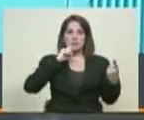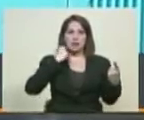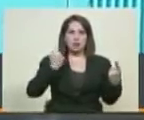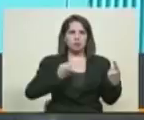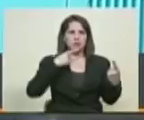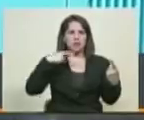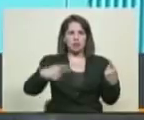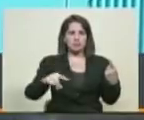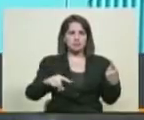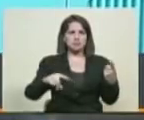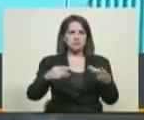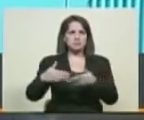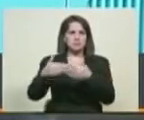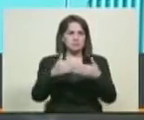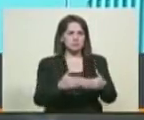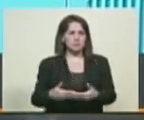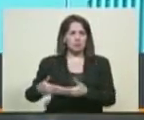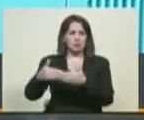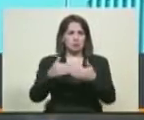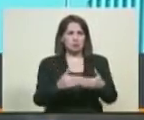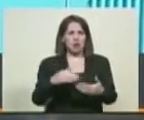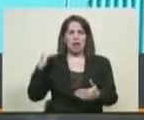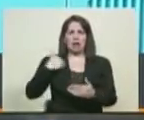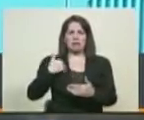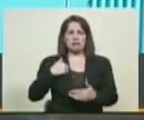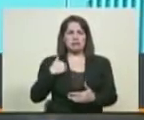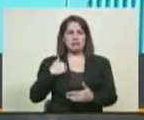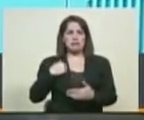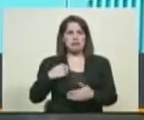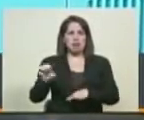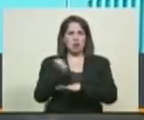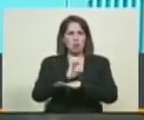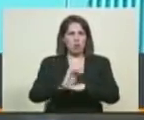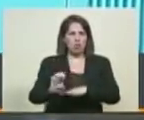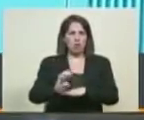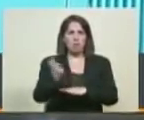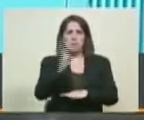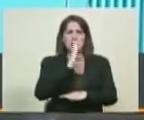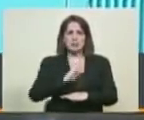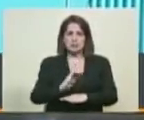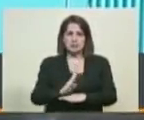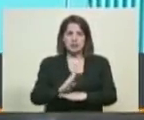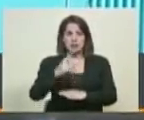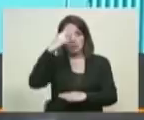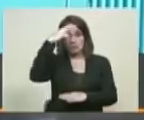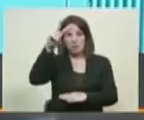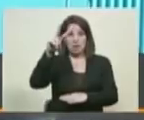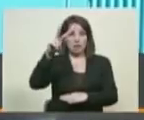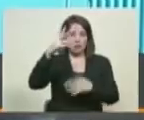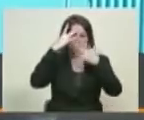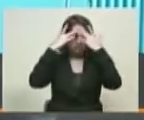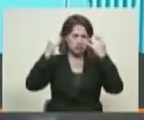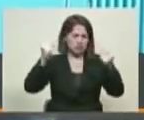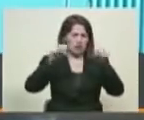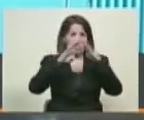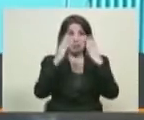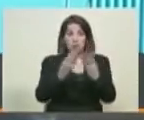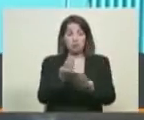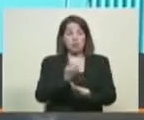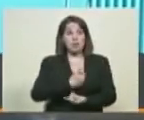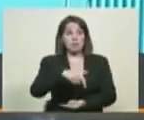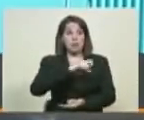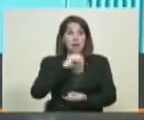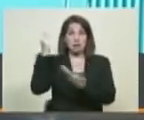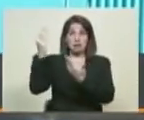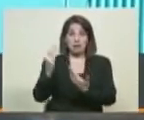Estados Unidos, de Argentina, de Ecuador, de Brasil, de México, expertos del mundo, de España.